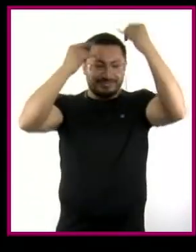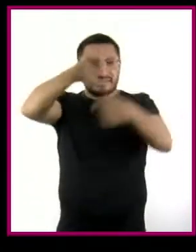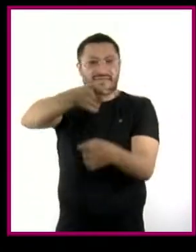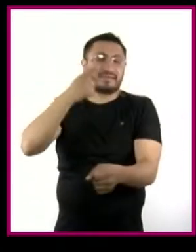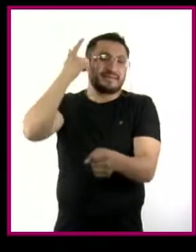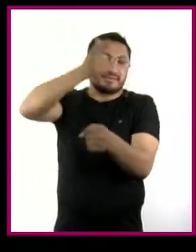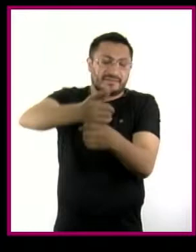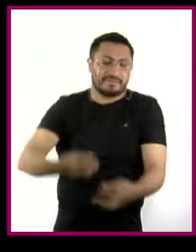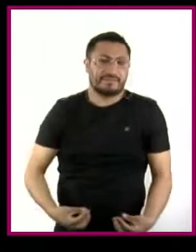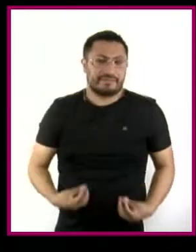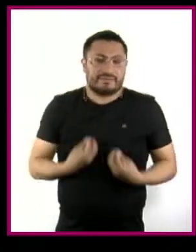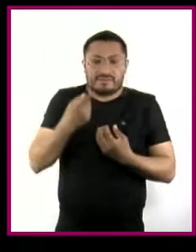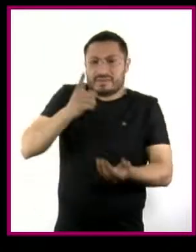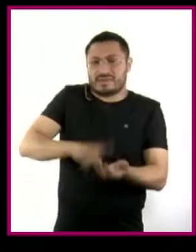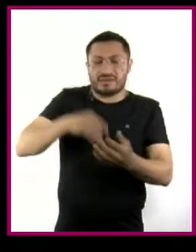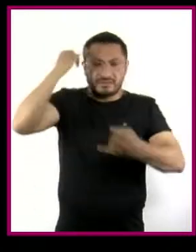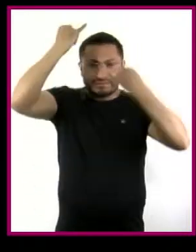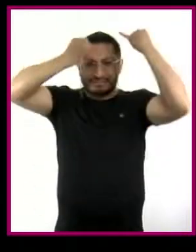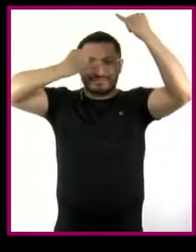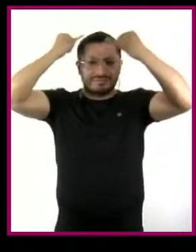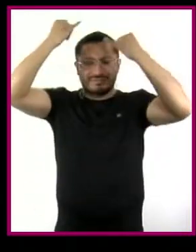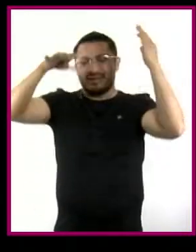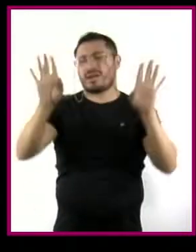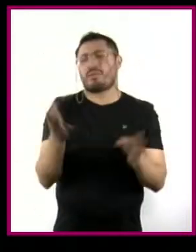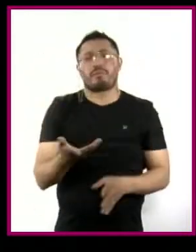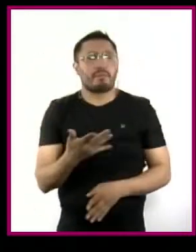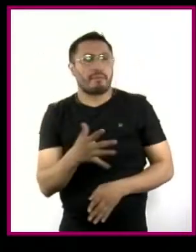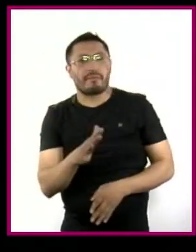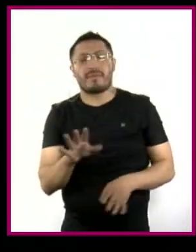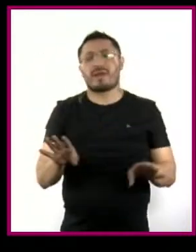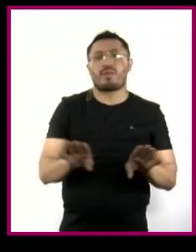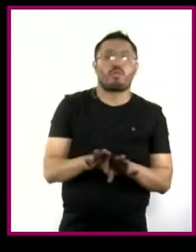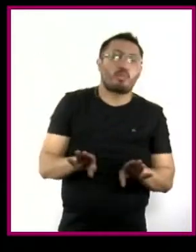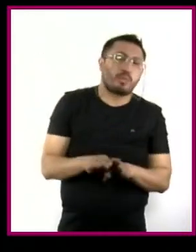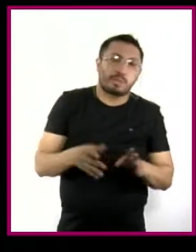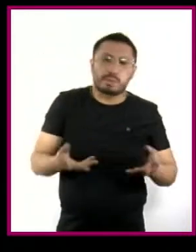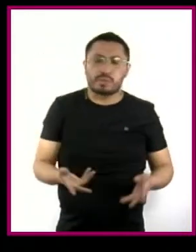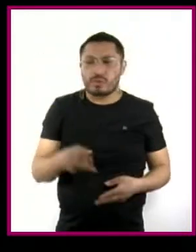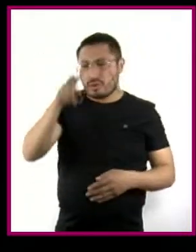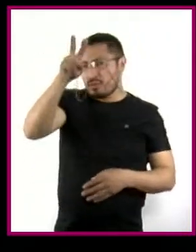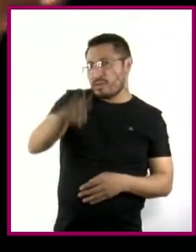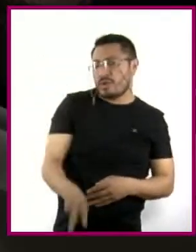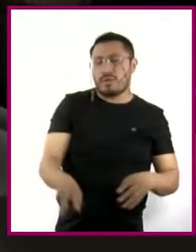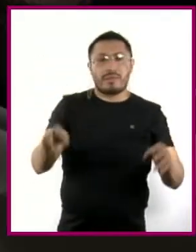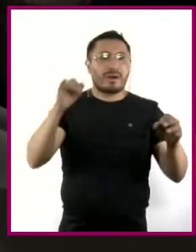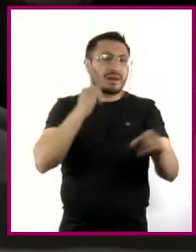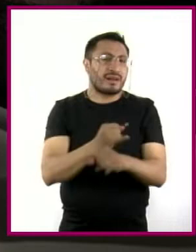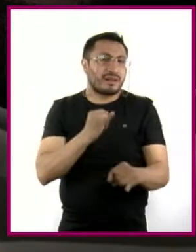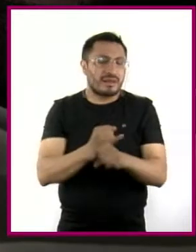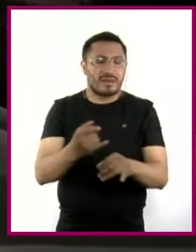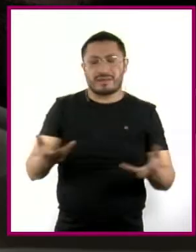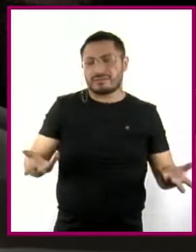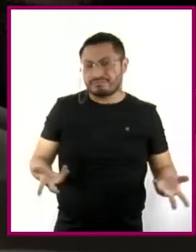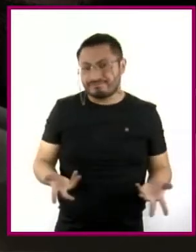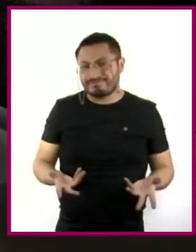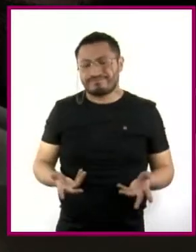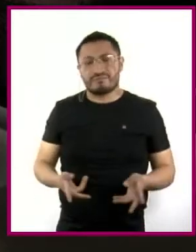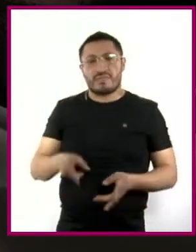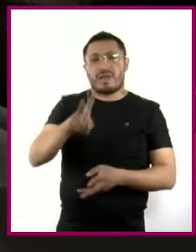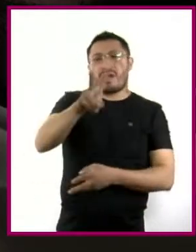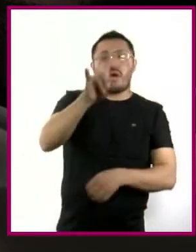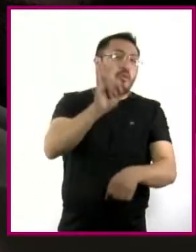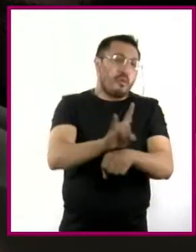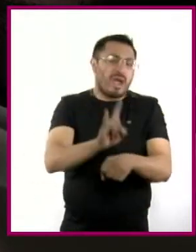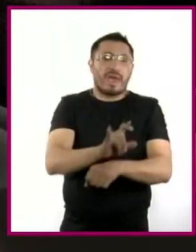que vives dentro de una ilusión, algo así como una especie de realidad virtual. Quizá al principio